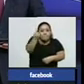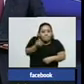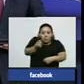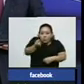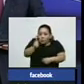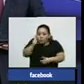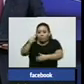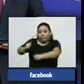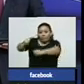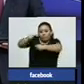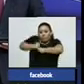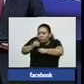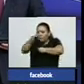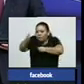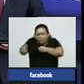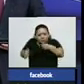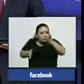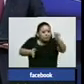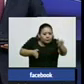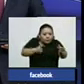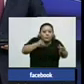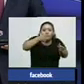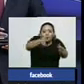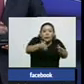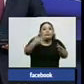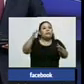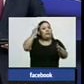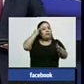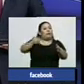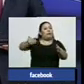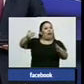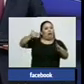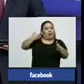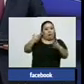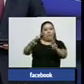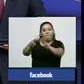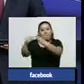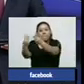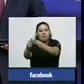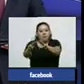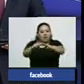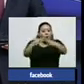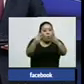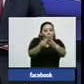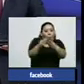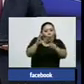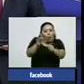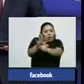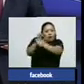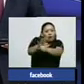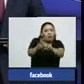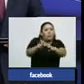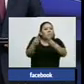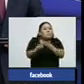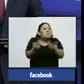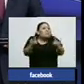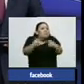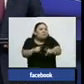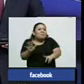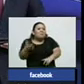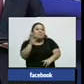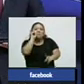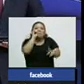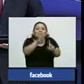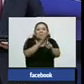y del Ejército en zonas que se ha dicho están controladas por pandillas o que tienen a accionar de las pandillas. Pero, ¿qué dicen los